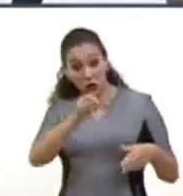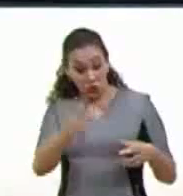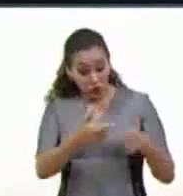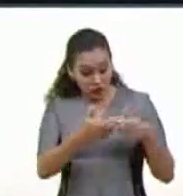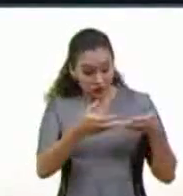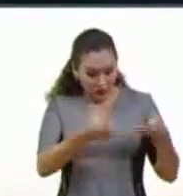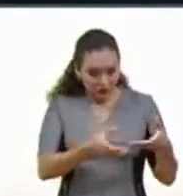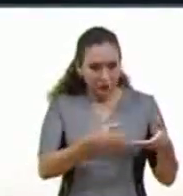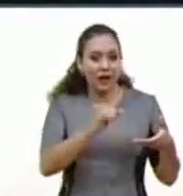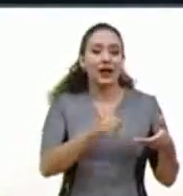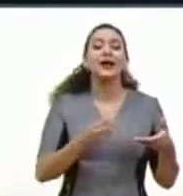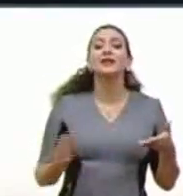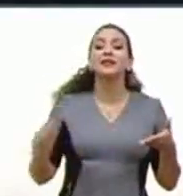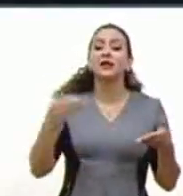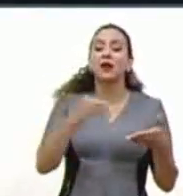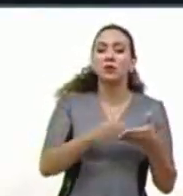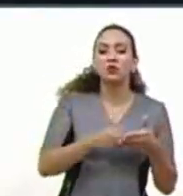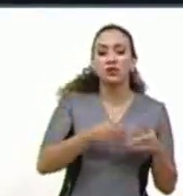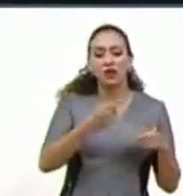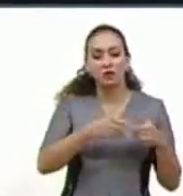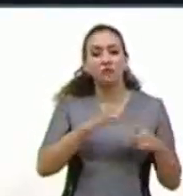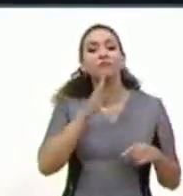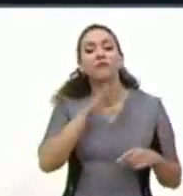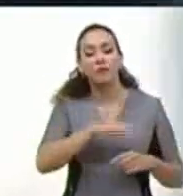manera incorrecta los cómputos distritales.